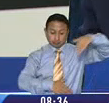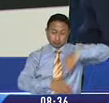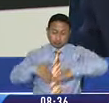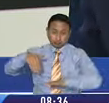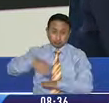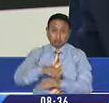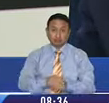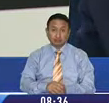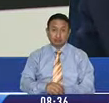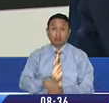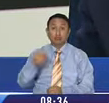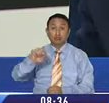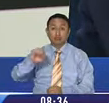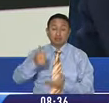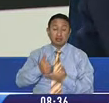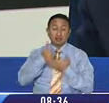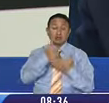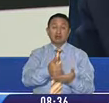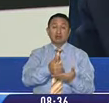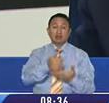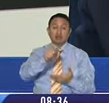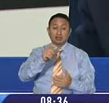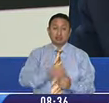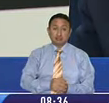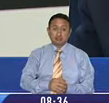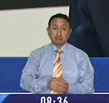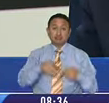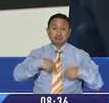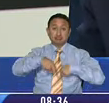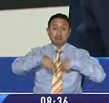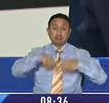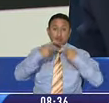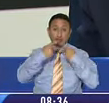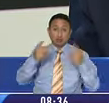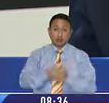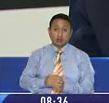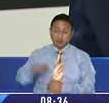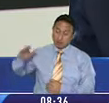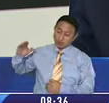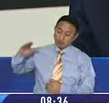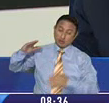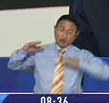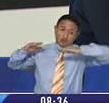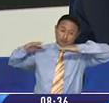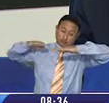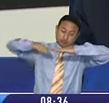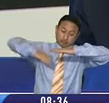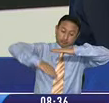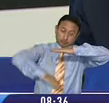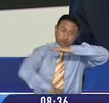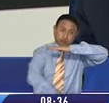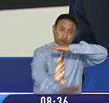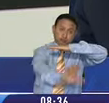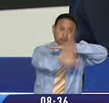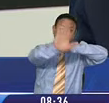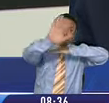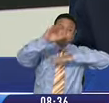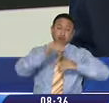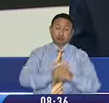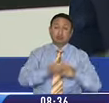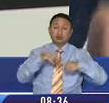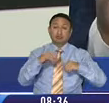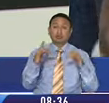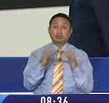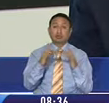estos escalones darles la posibilidad de que existe el transporte público. Este transporte público que también se conecte directamente con